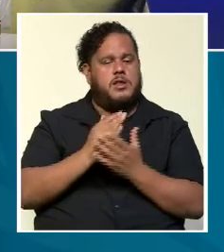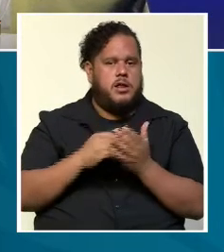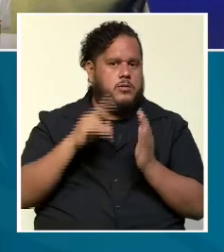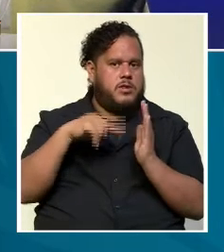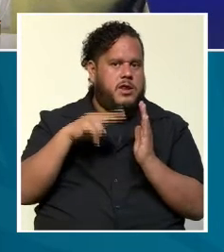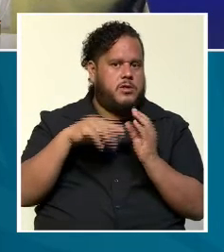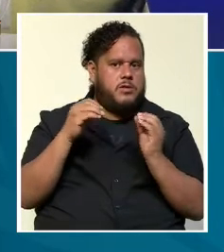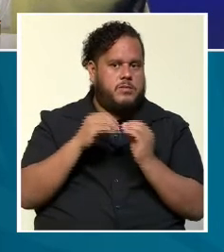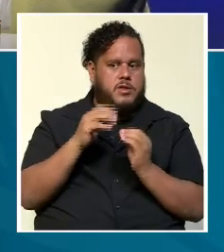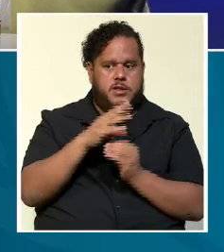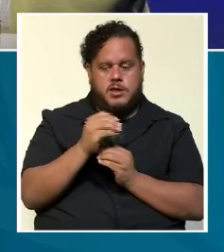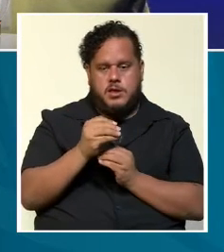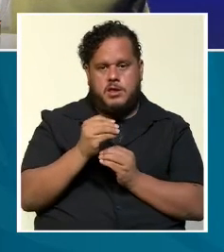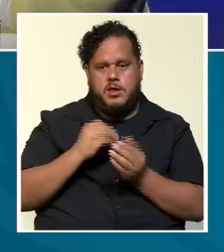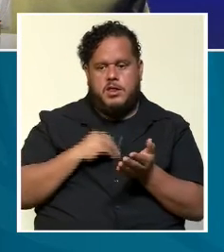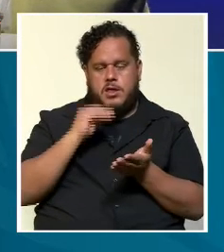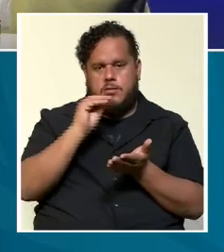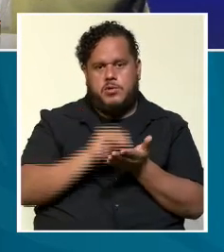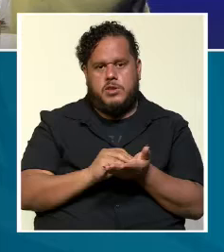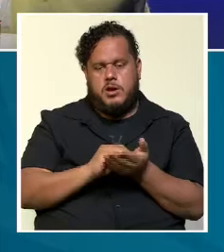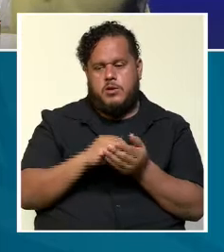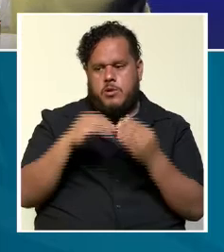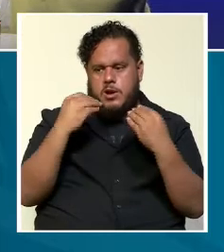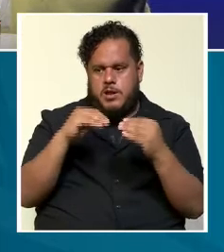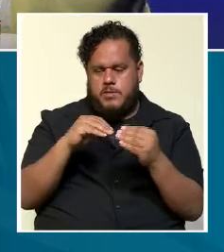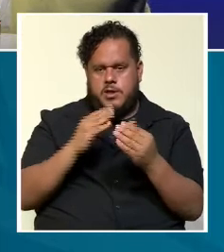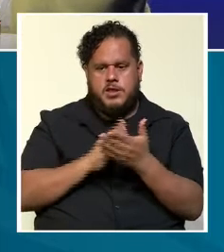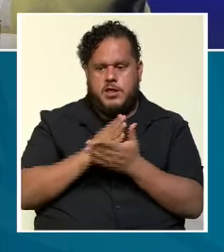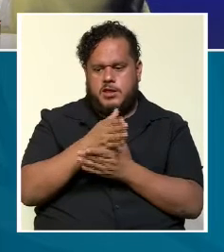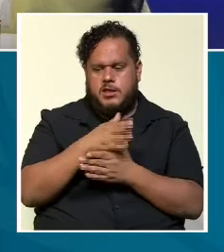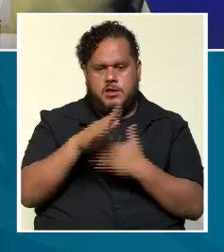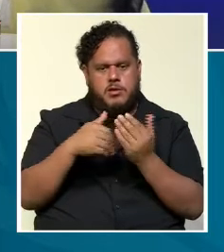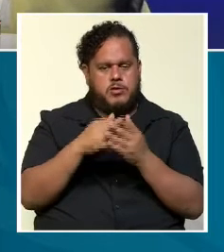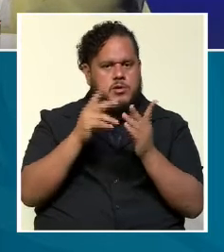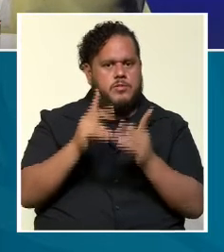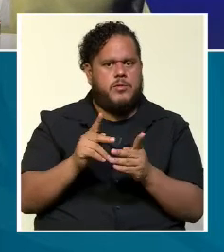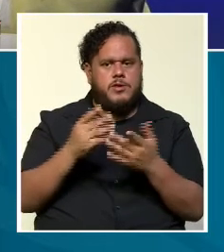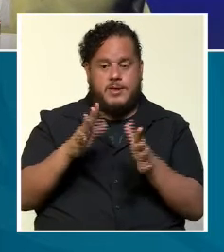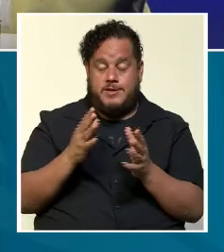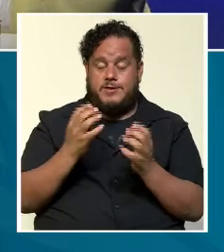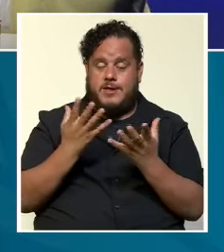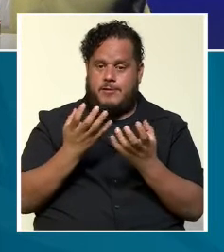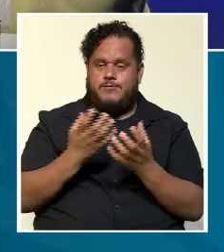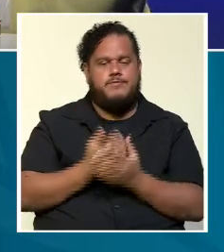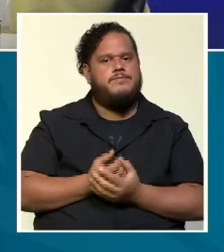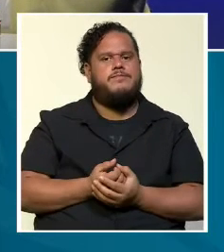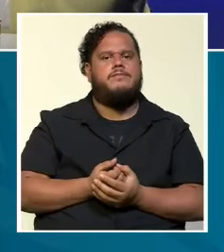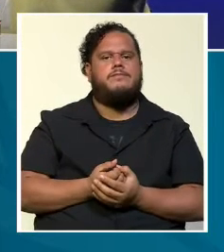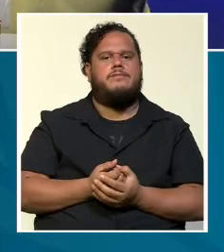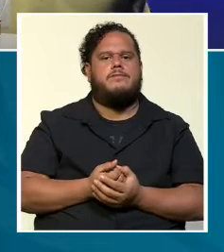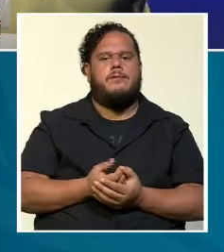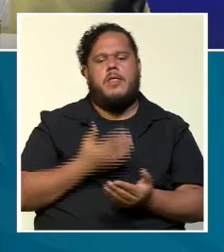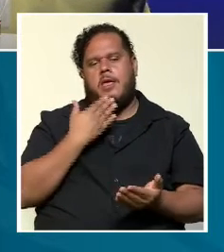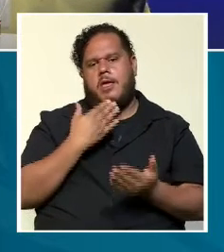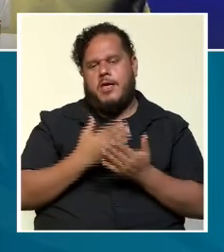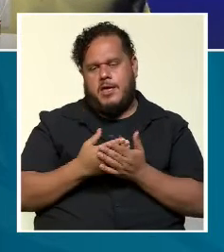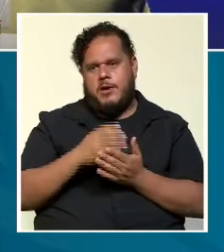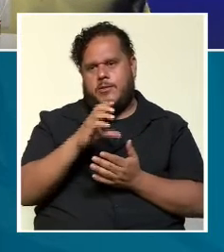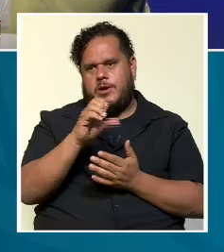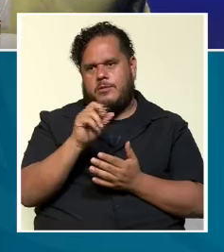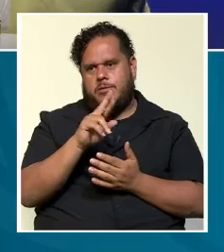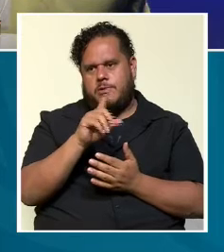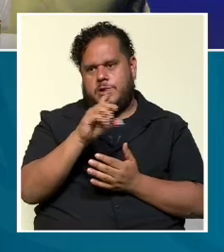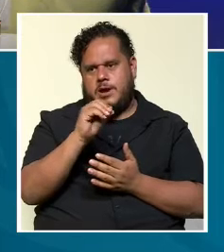lecturas más y de ponerlo a la venta y accesible a la gente que sé que ya lo quieren. Qué bueno, Carlos,